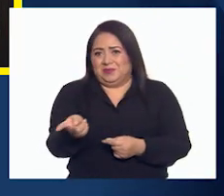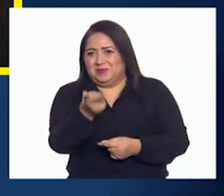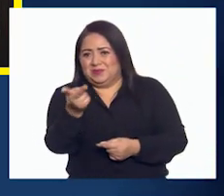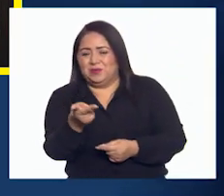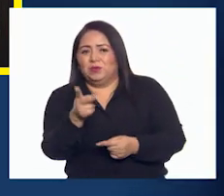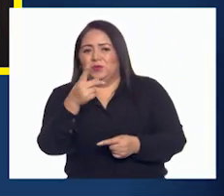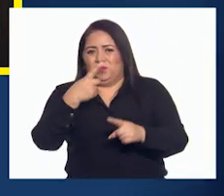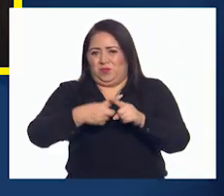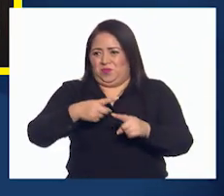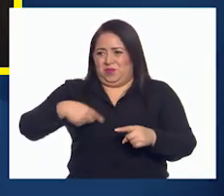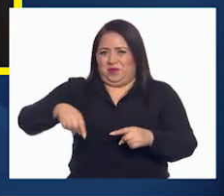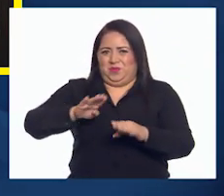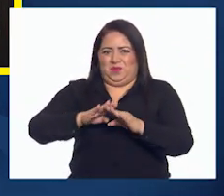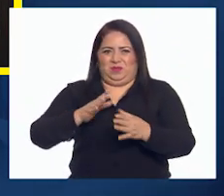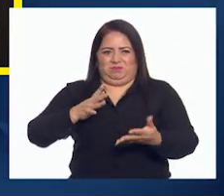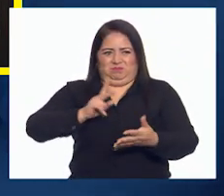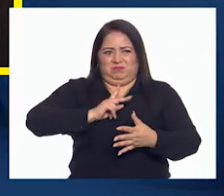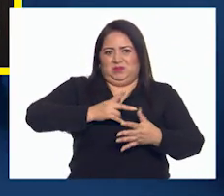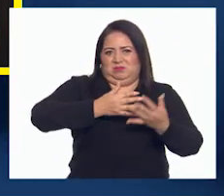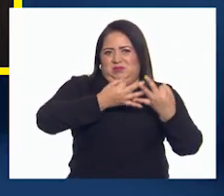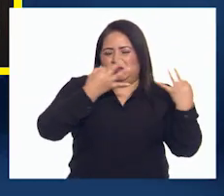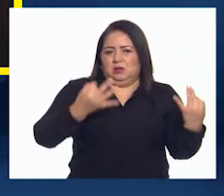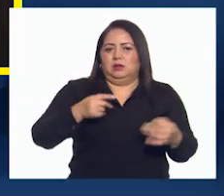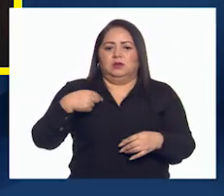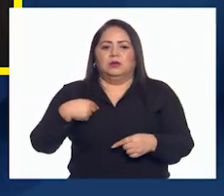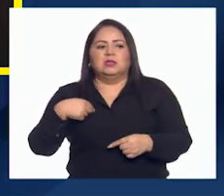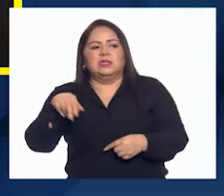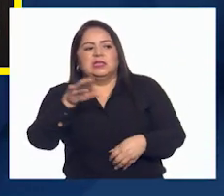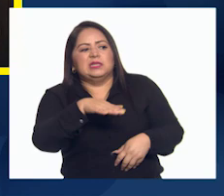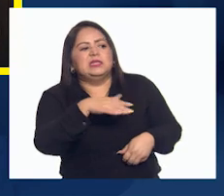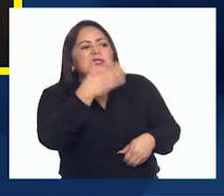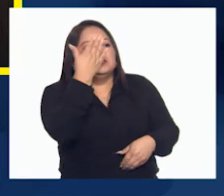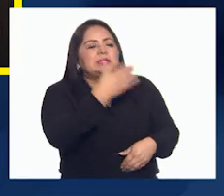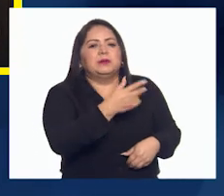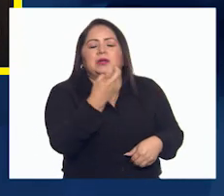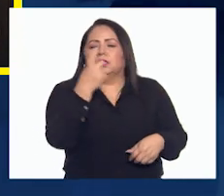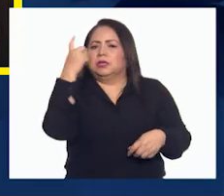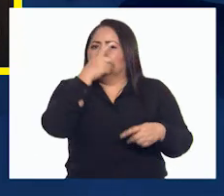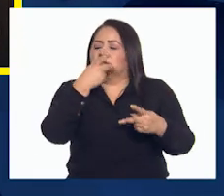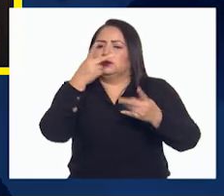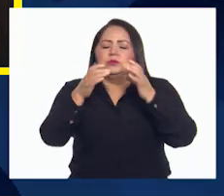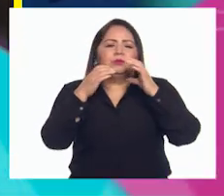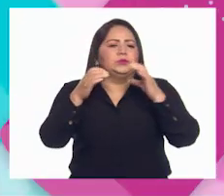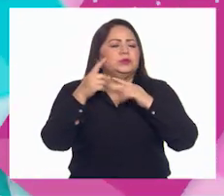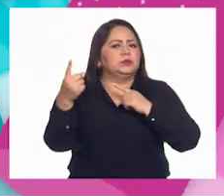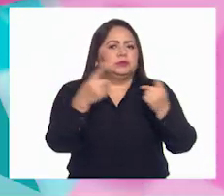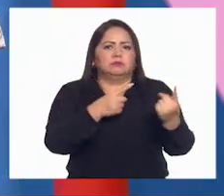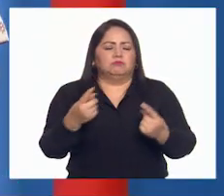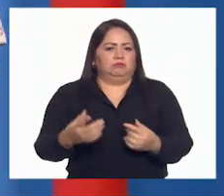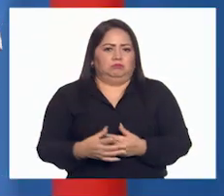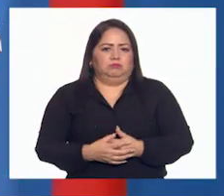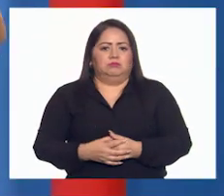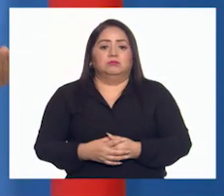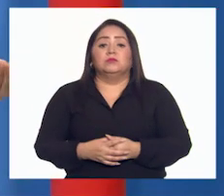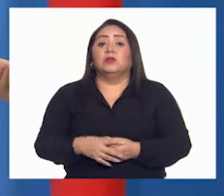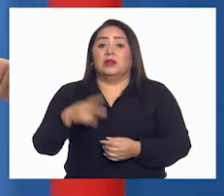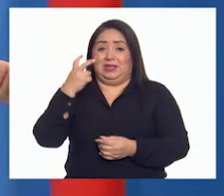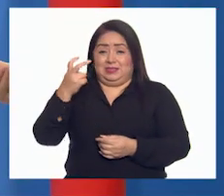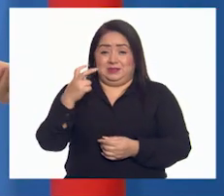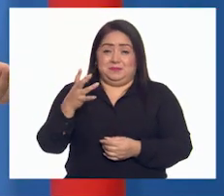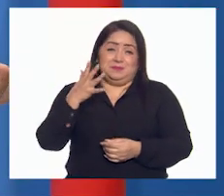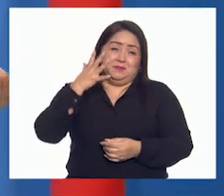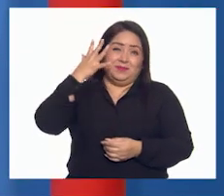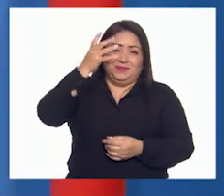otros por nuestra patria y los nuestros por saber de la de ellos. Los futuros